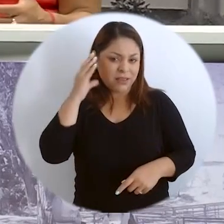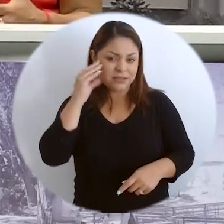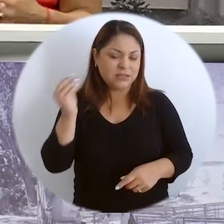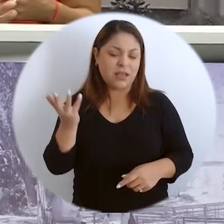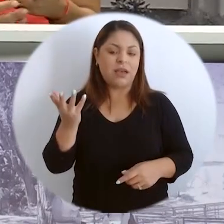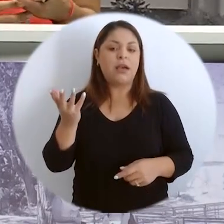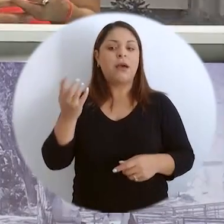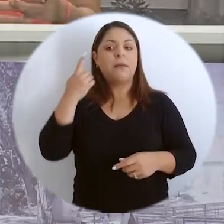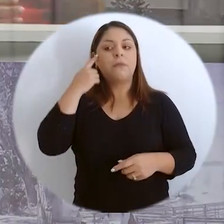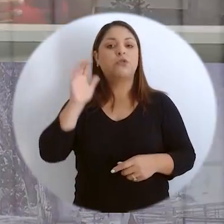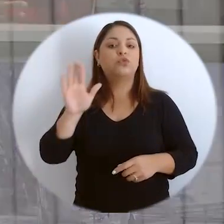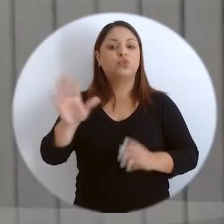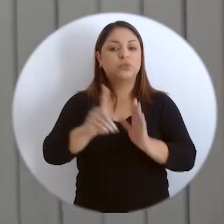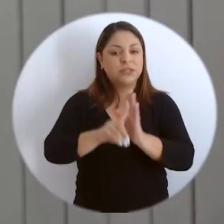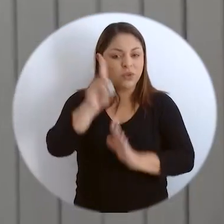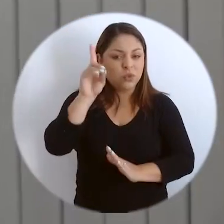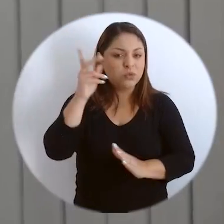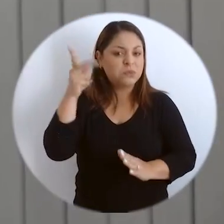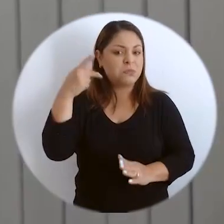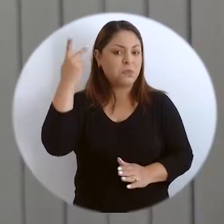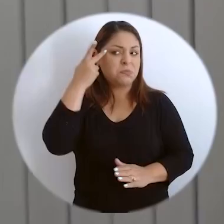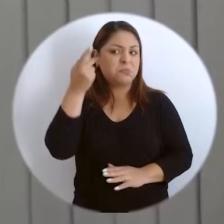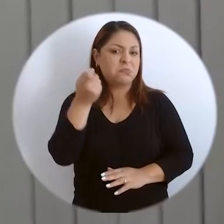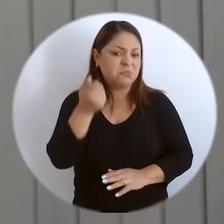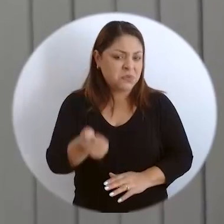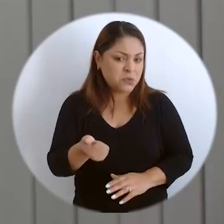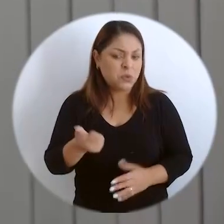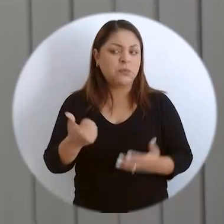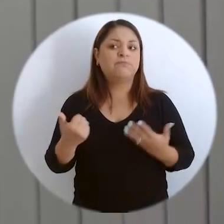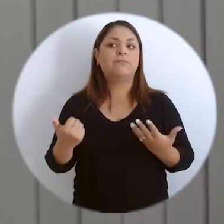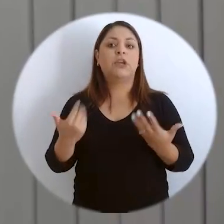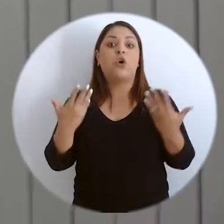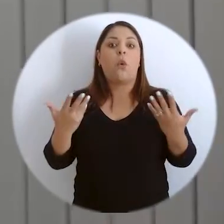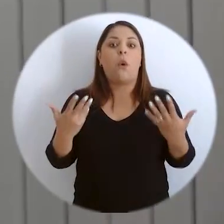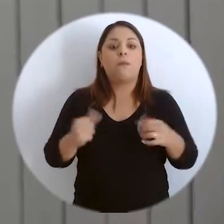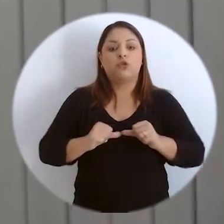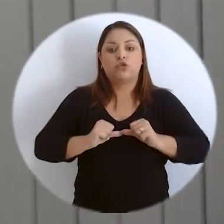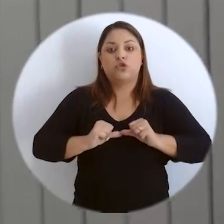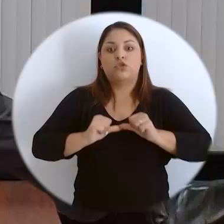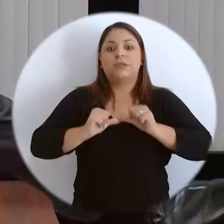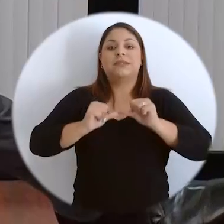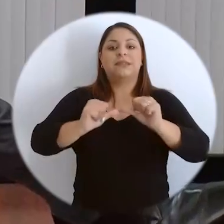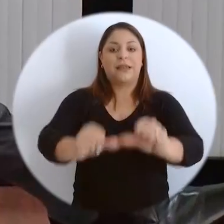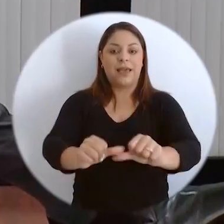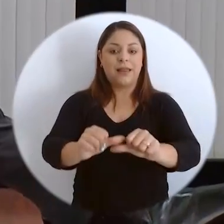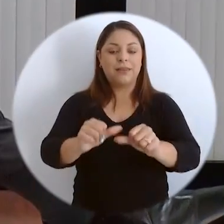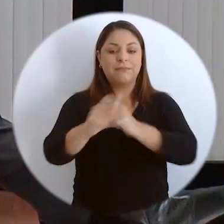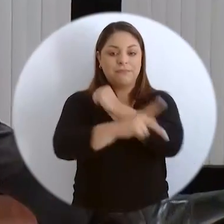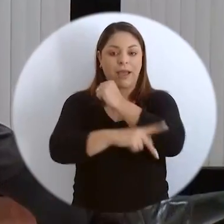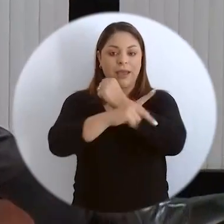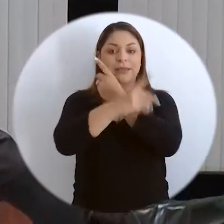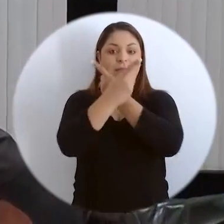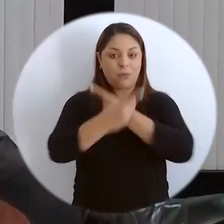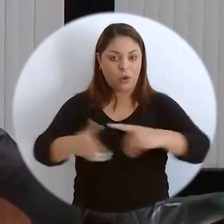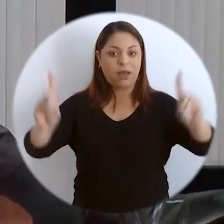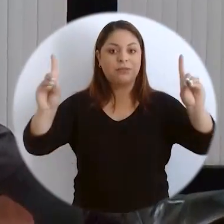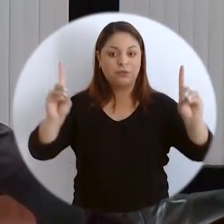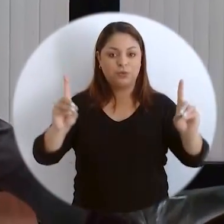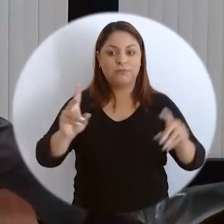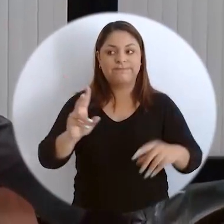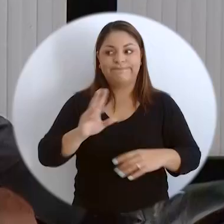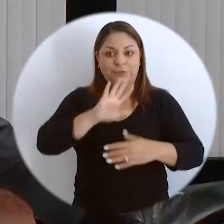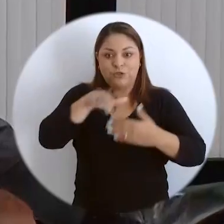desarrollo político y cómo sostener un Estado de democracia en toda